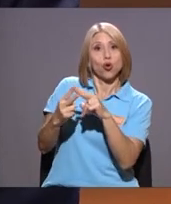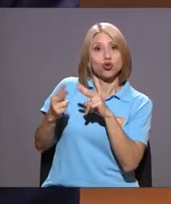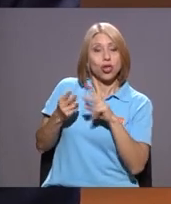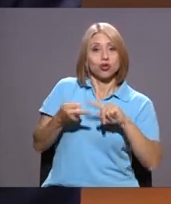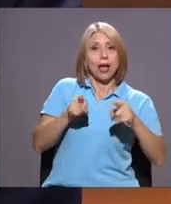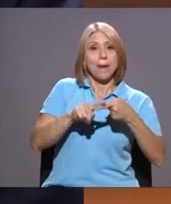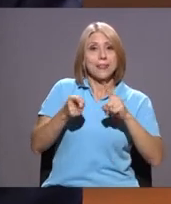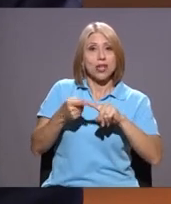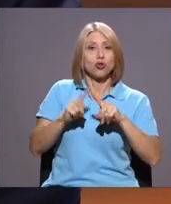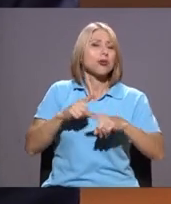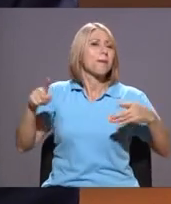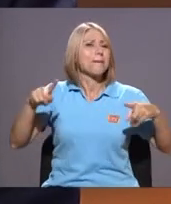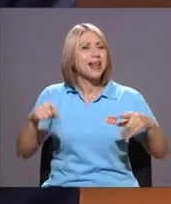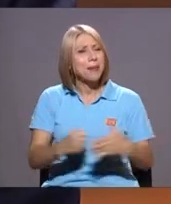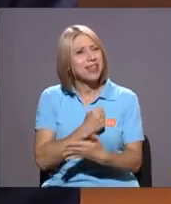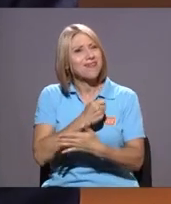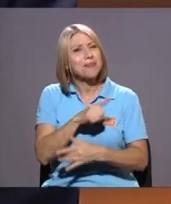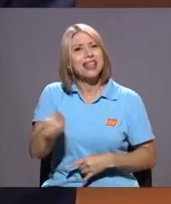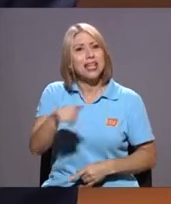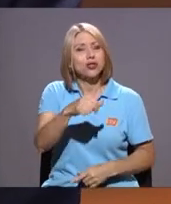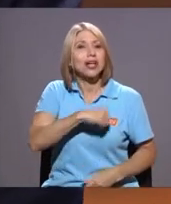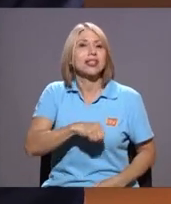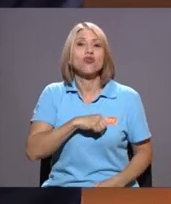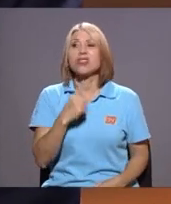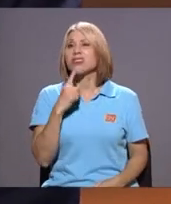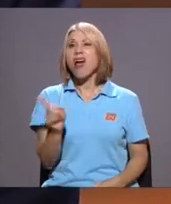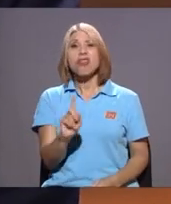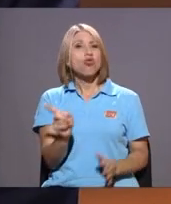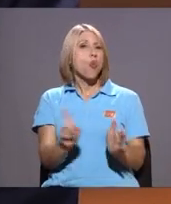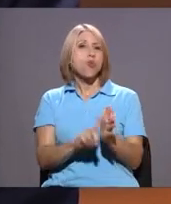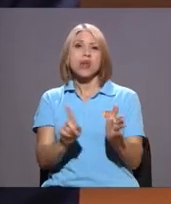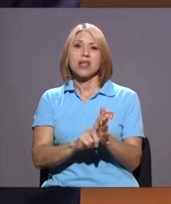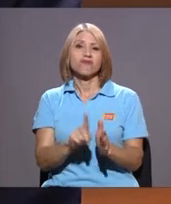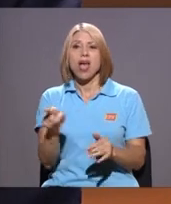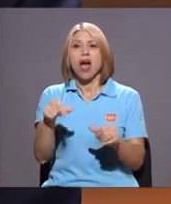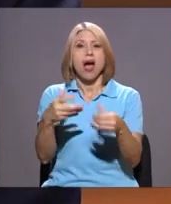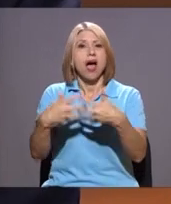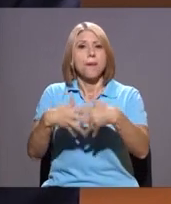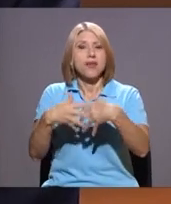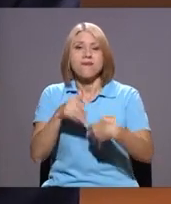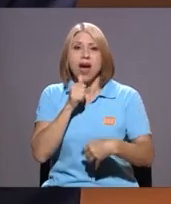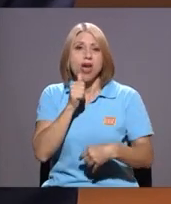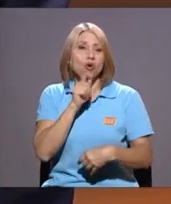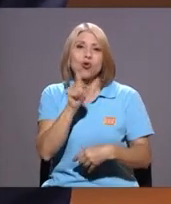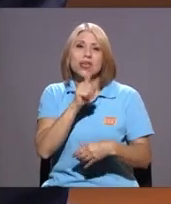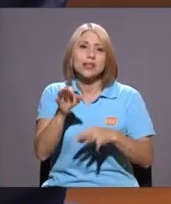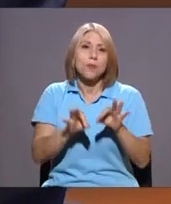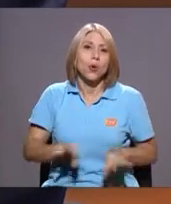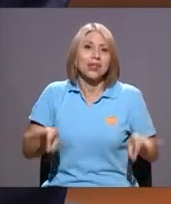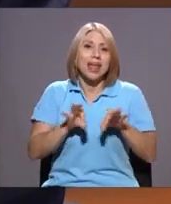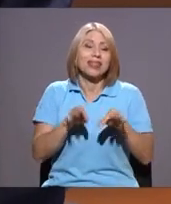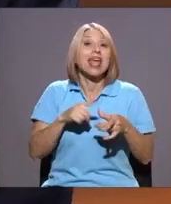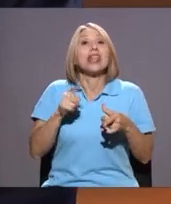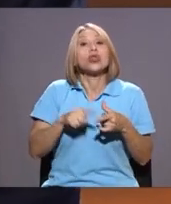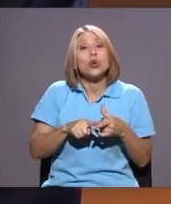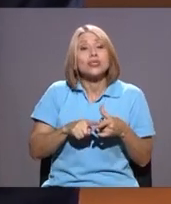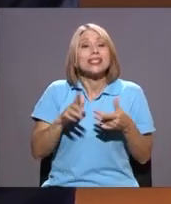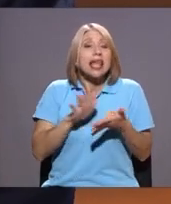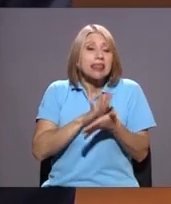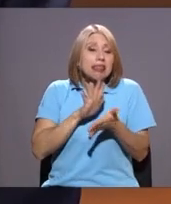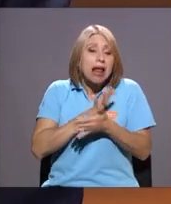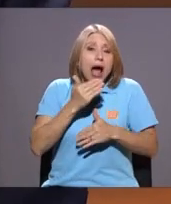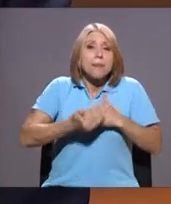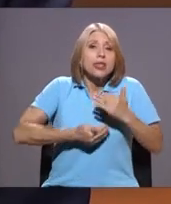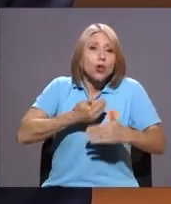hay una actitud de que las cosas no surgen de que el sector privado no es importante y entonces la tramitomanía que se llama otra mitología que llaman